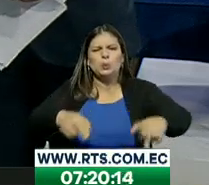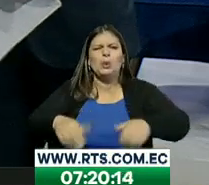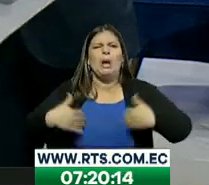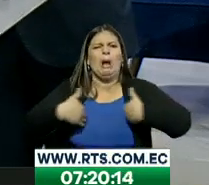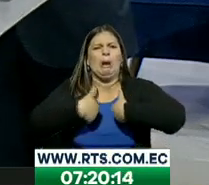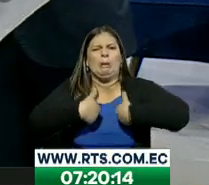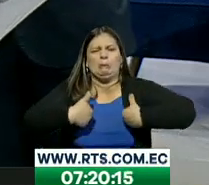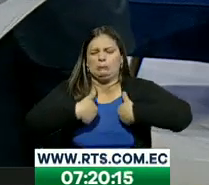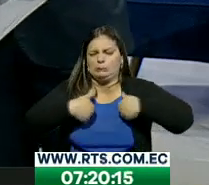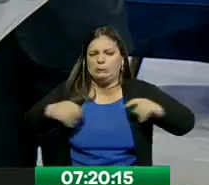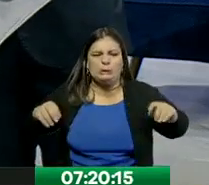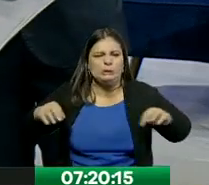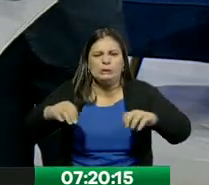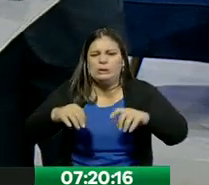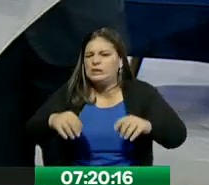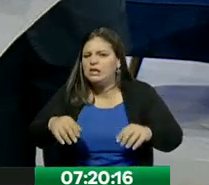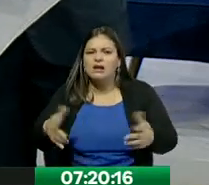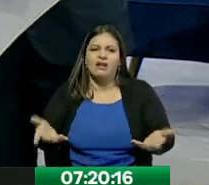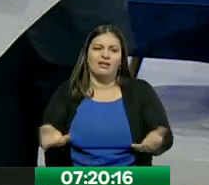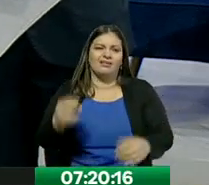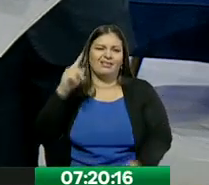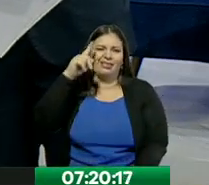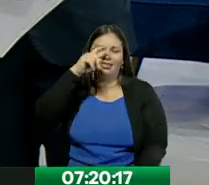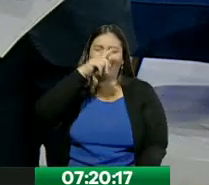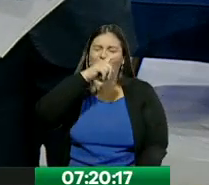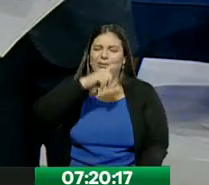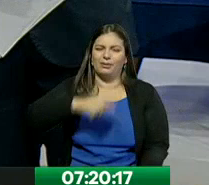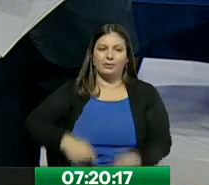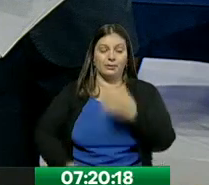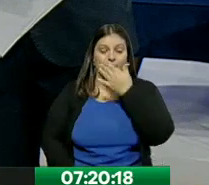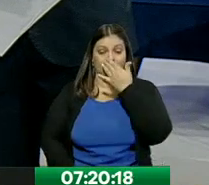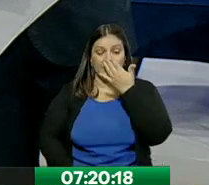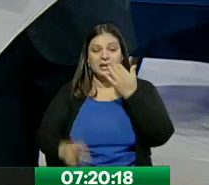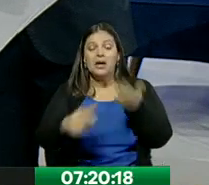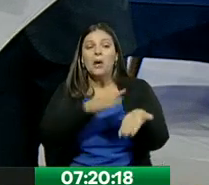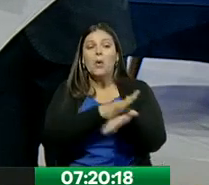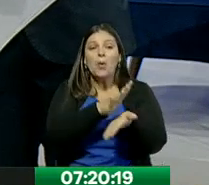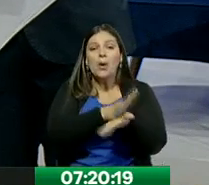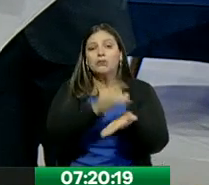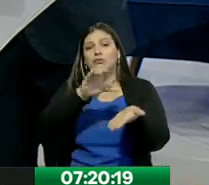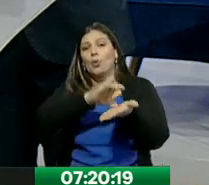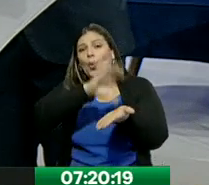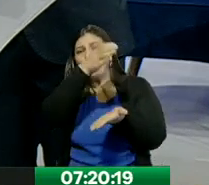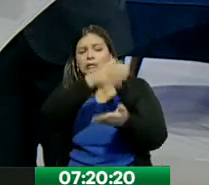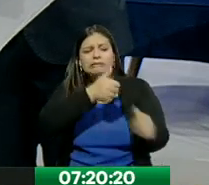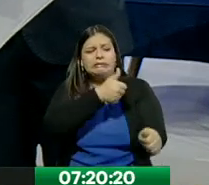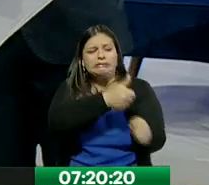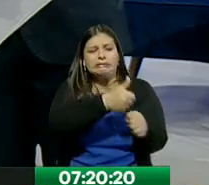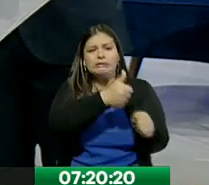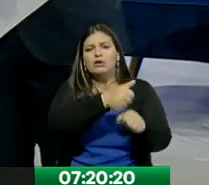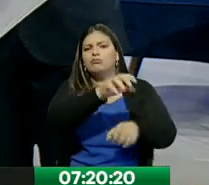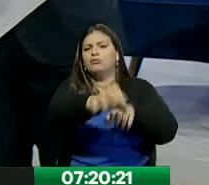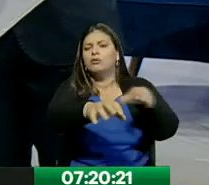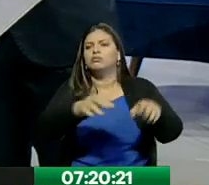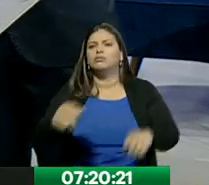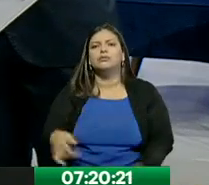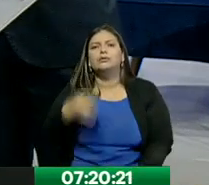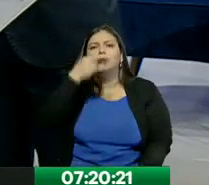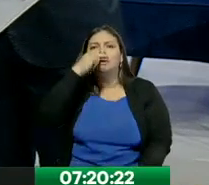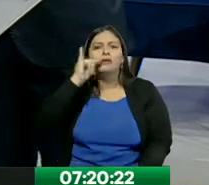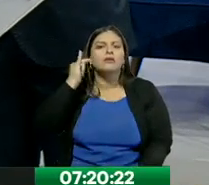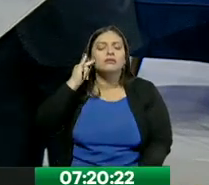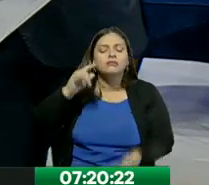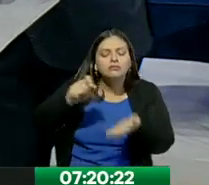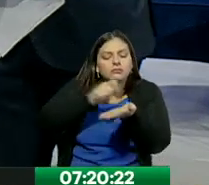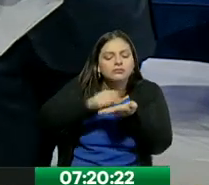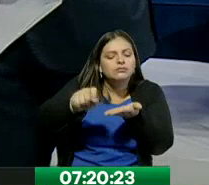eslabón. Y en ocasiones está cerca de instituciones educativas. Imagínate los más chiquititos recibiendo todos esos olores, las enfermedades, y todo lo